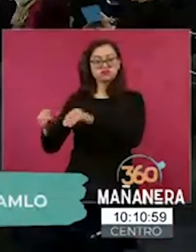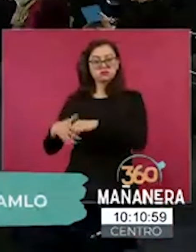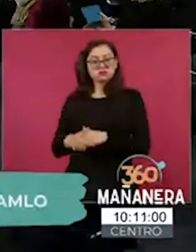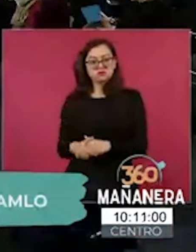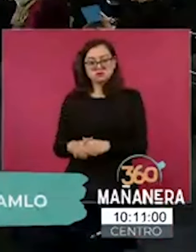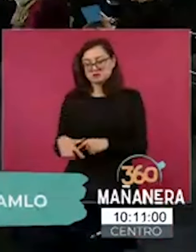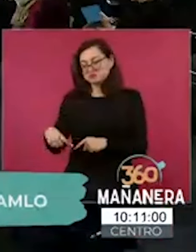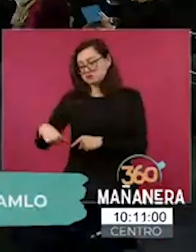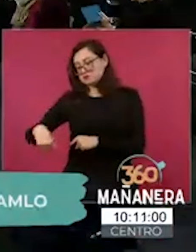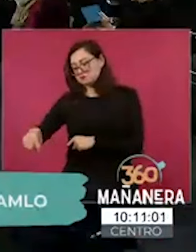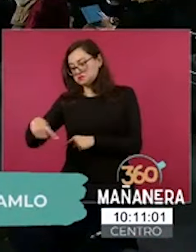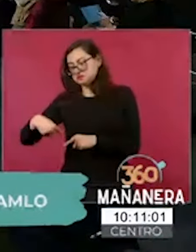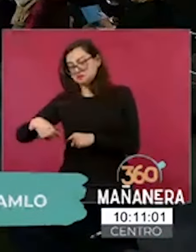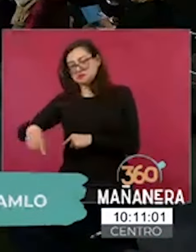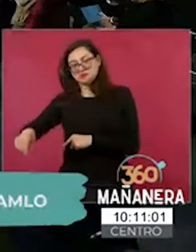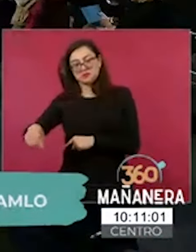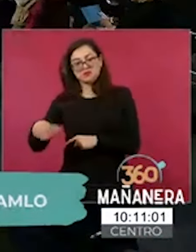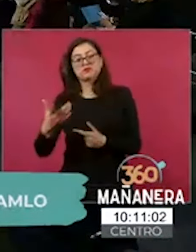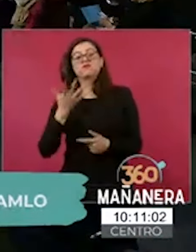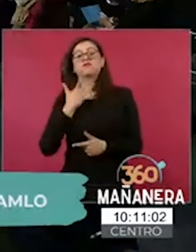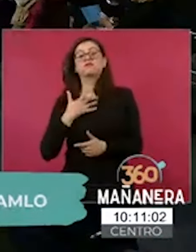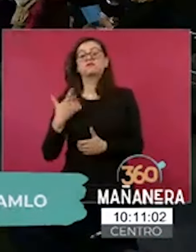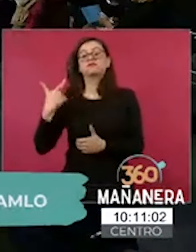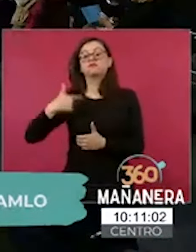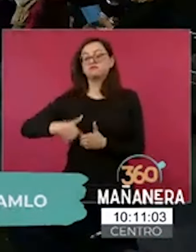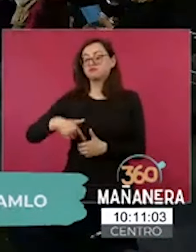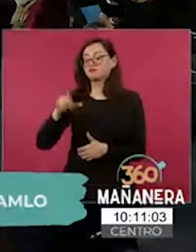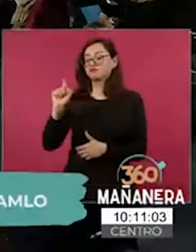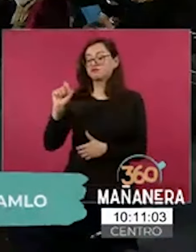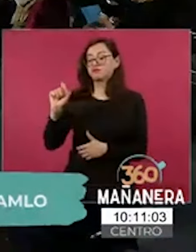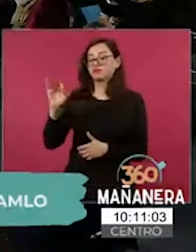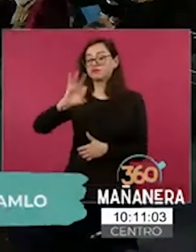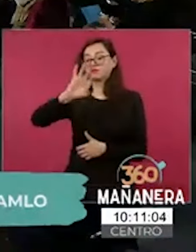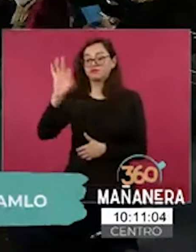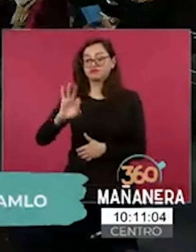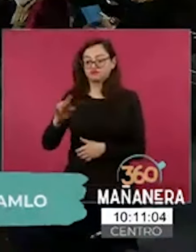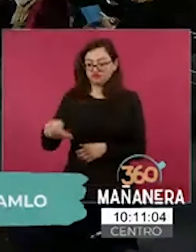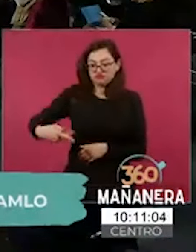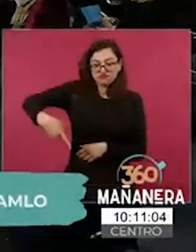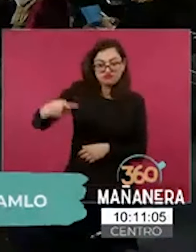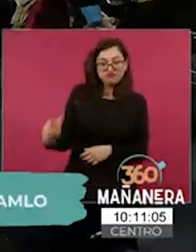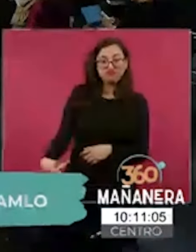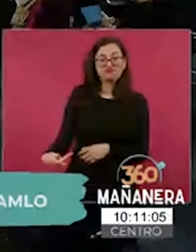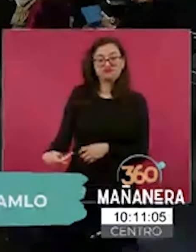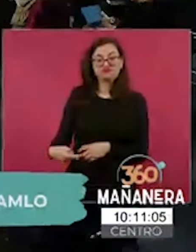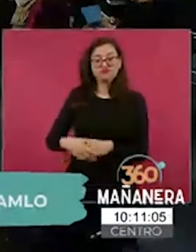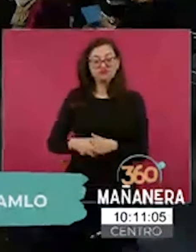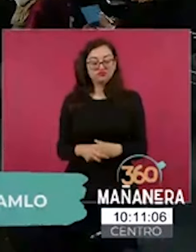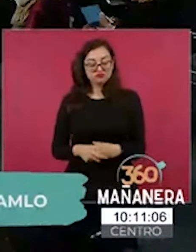en unos meses el 20% de toda la gasolina que consumimos en el país.